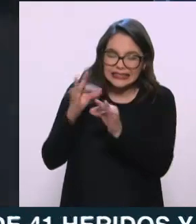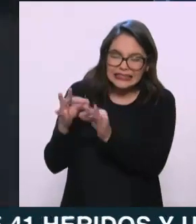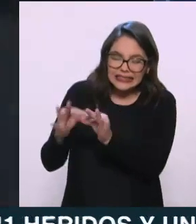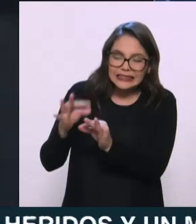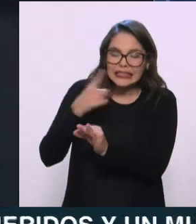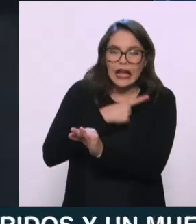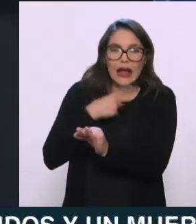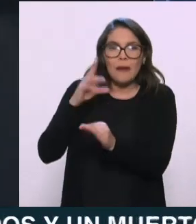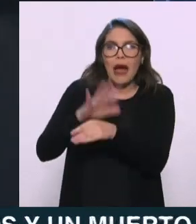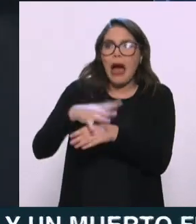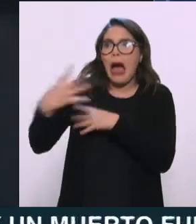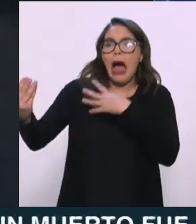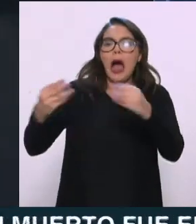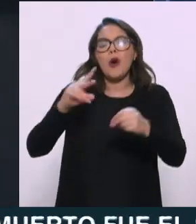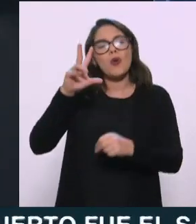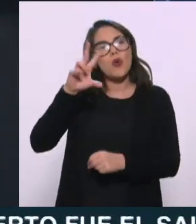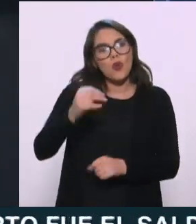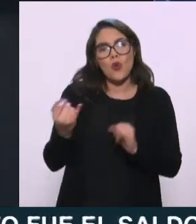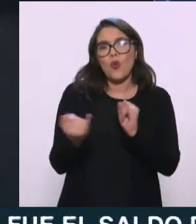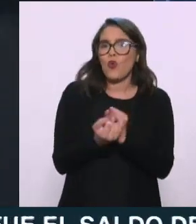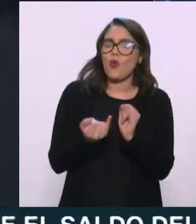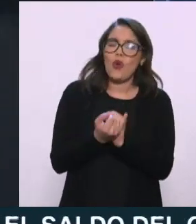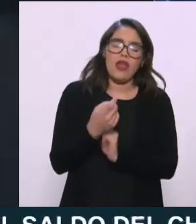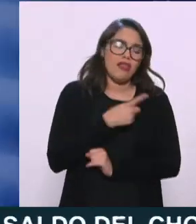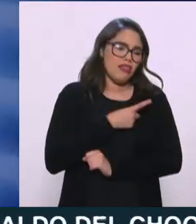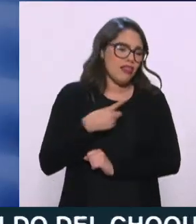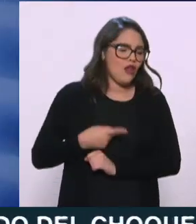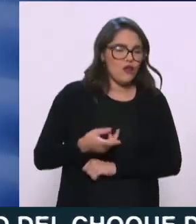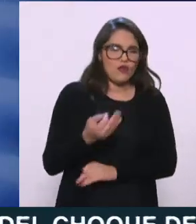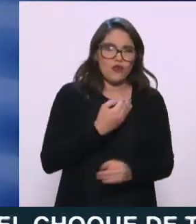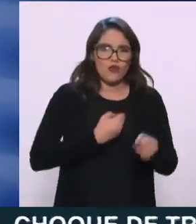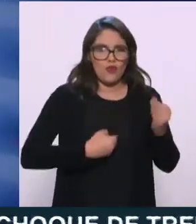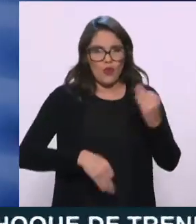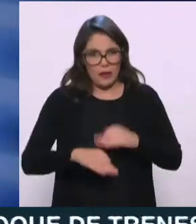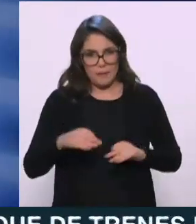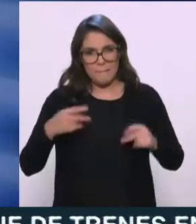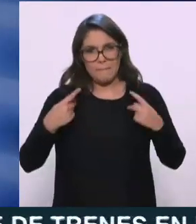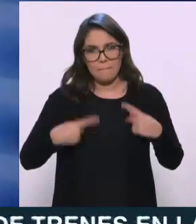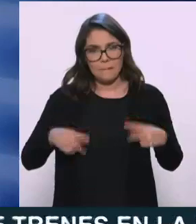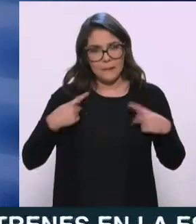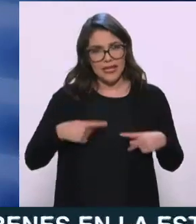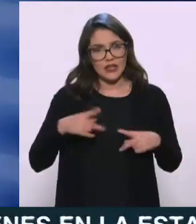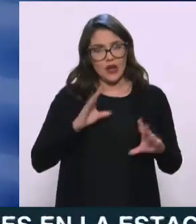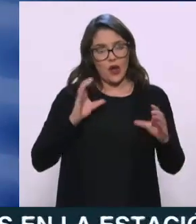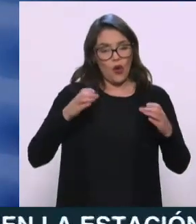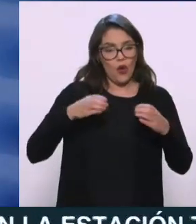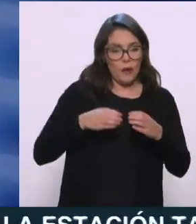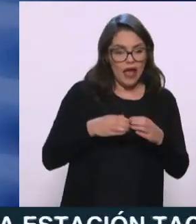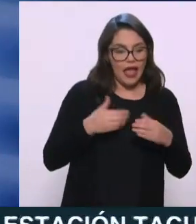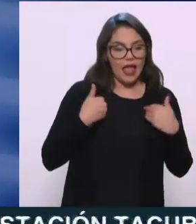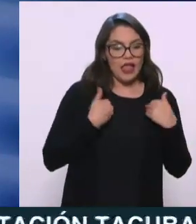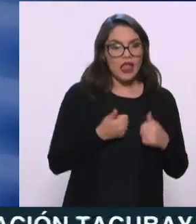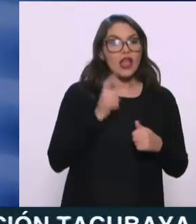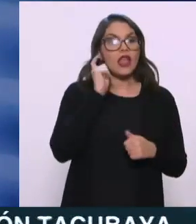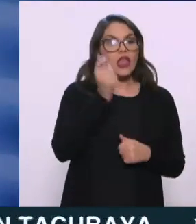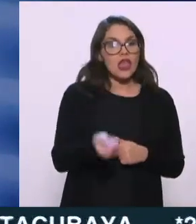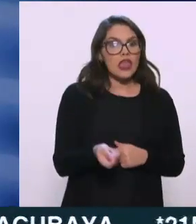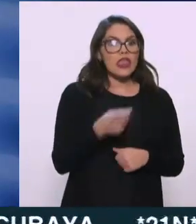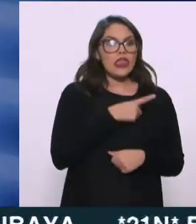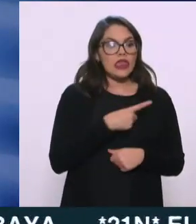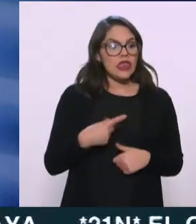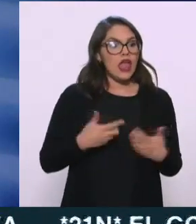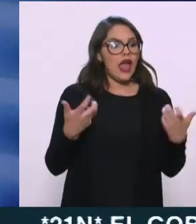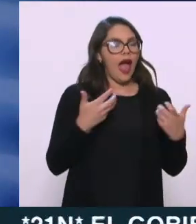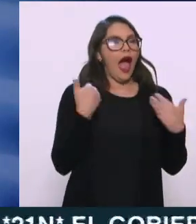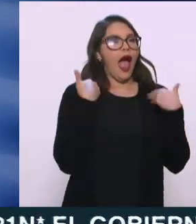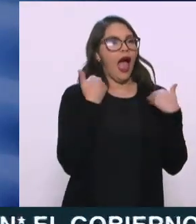de los protocolos, pero sí el entendimiento de la comunidad de qué es lo que hay que hacer. Si no entendemos qué hay